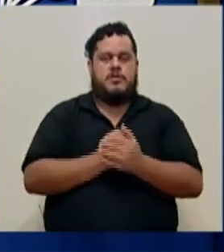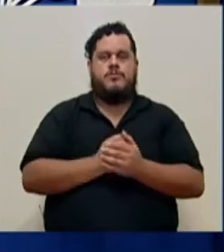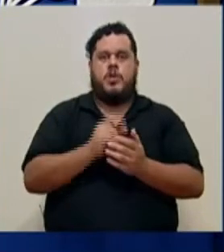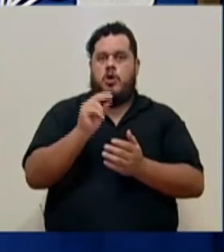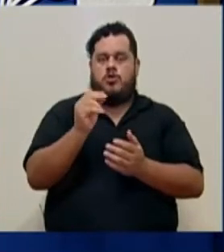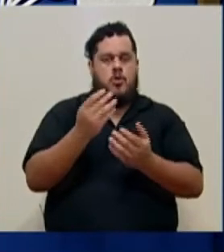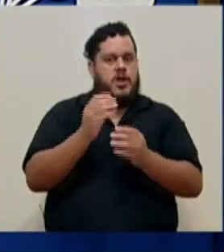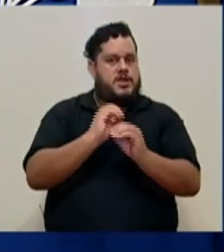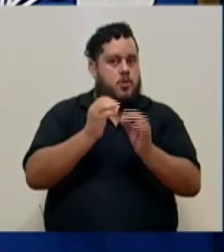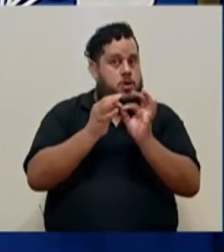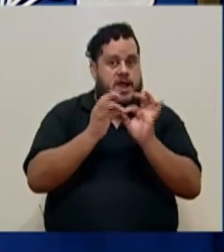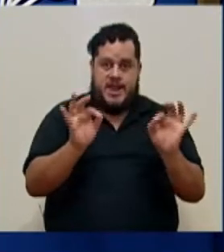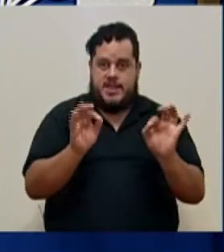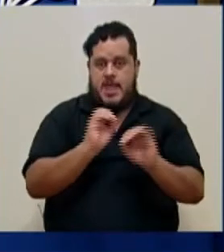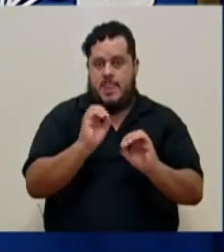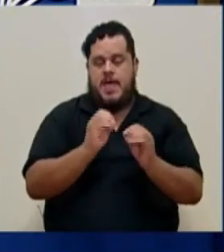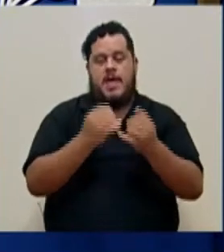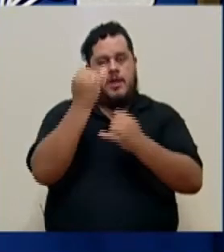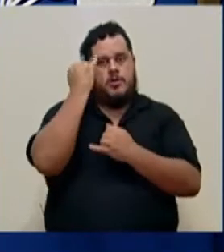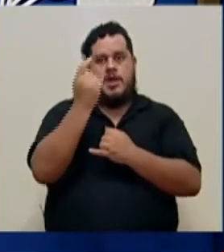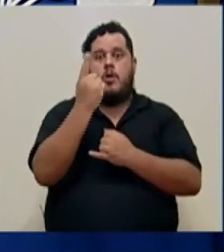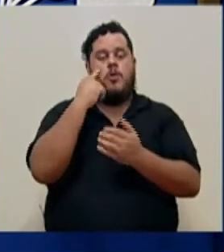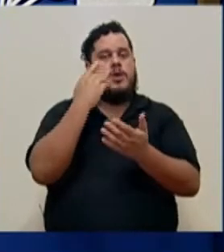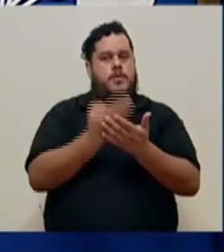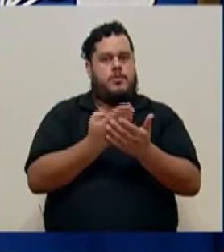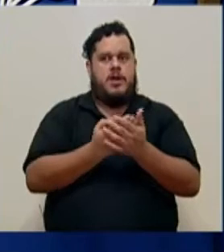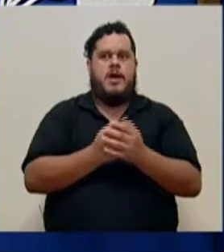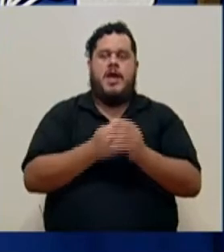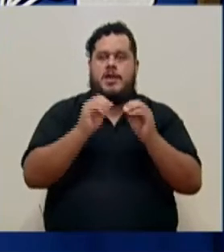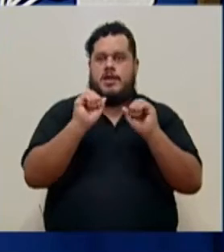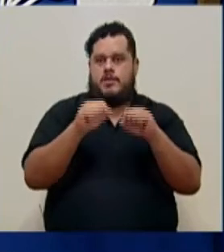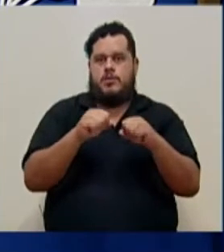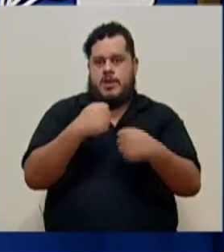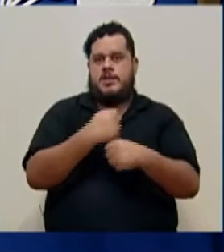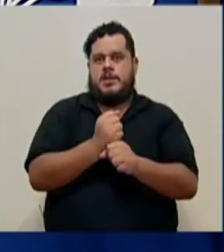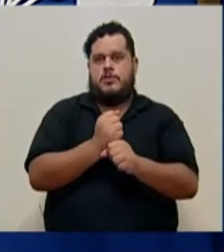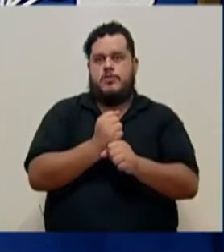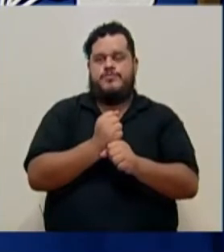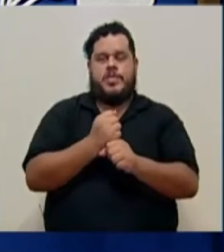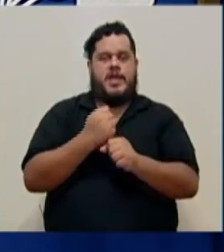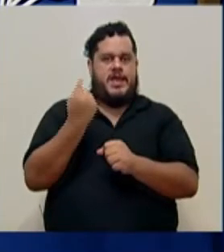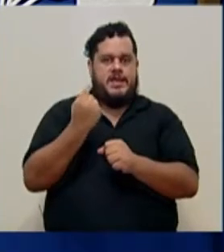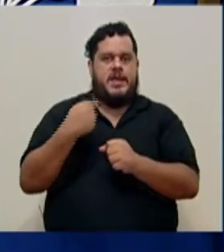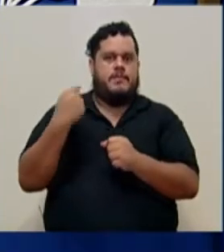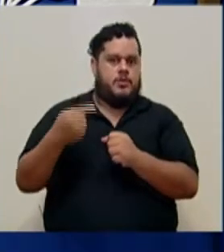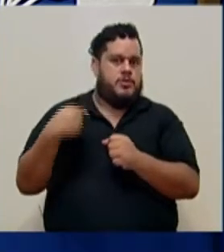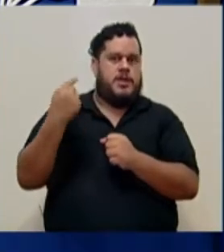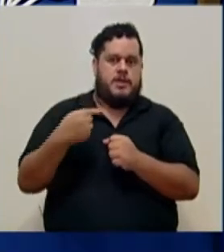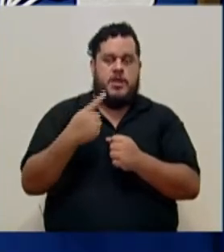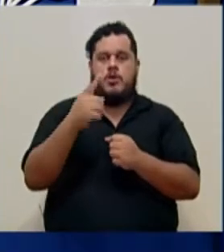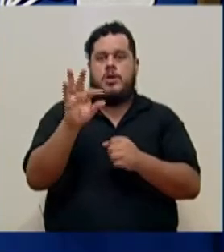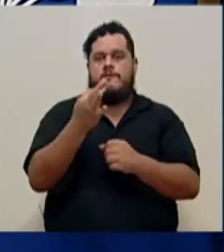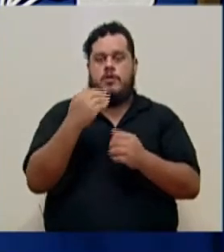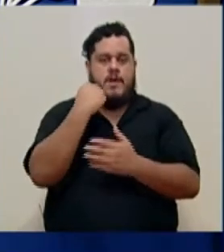no es ninguna garantía. Sabemos que lo ideal sería una prueba que casi que se pudiera estar haciendo, ¿verdad?, constantemente, de una manera